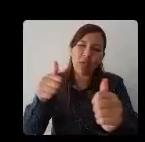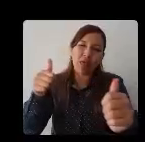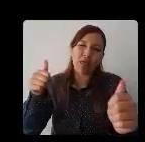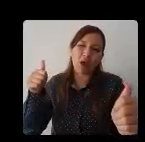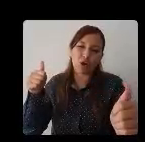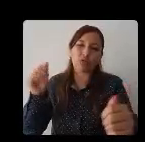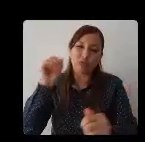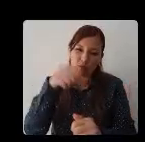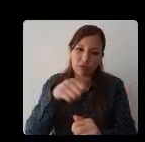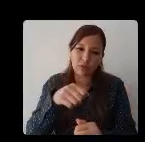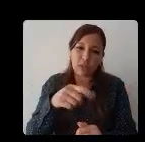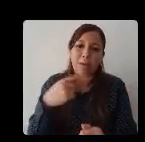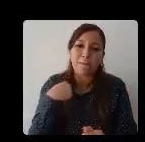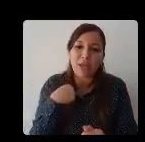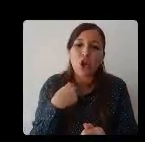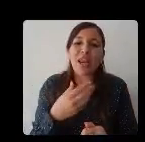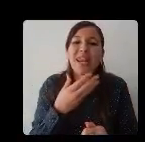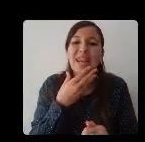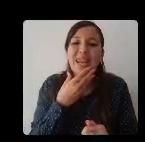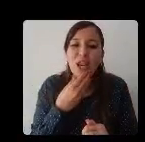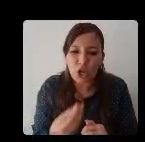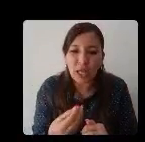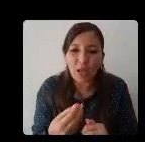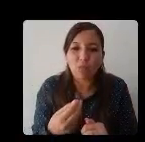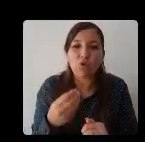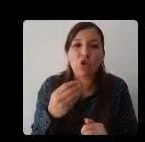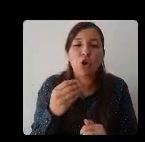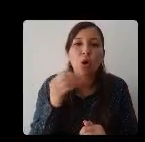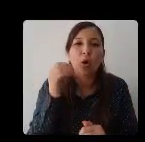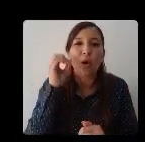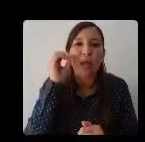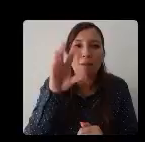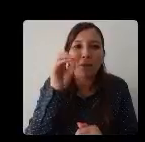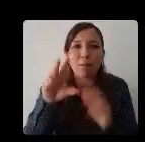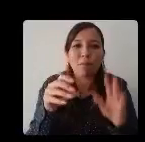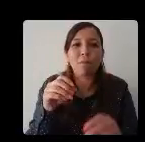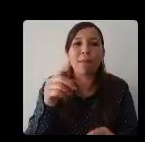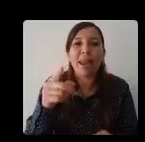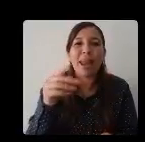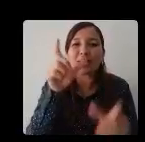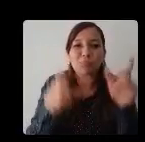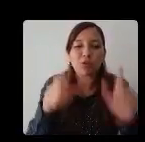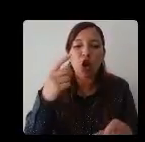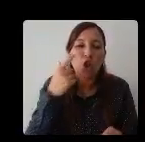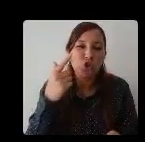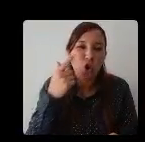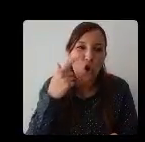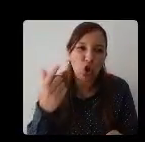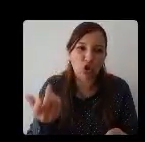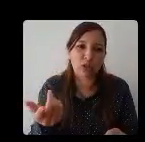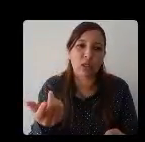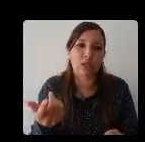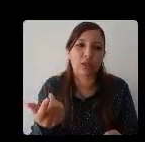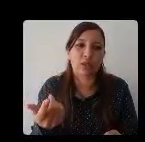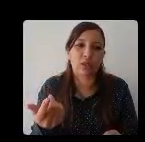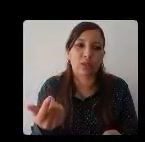para que ellos nos puedan conocer, porque hace poco tenemos o siempre nuestros visitantes que vienen del extranjero. Siempre nos dicen